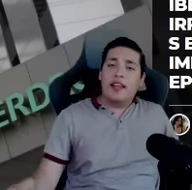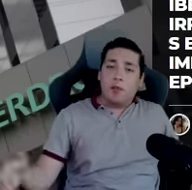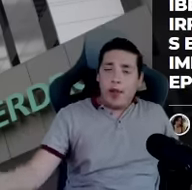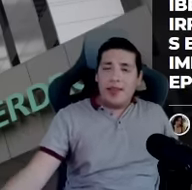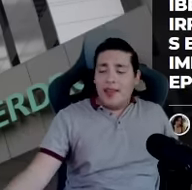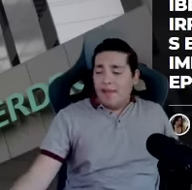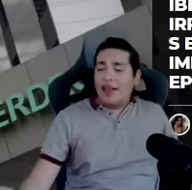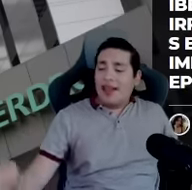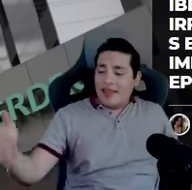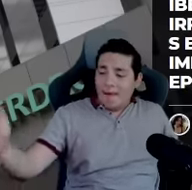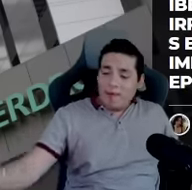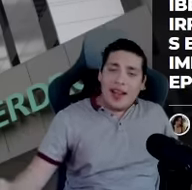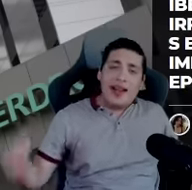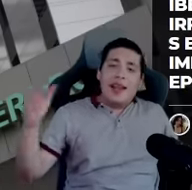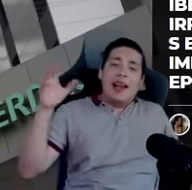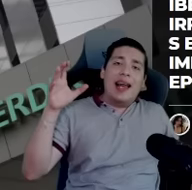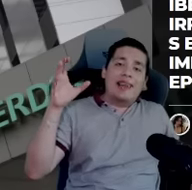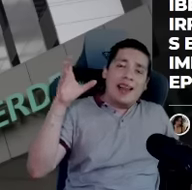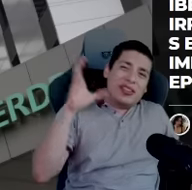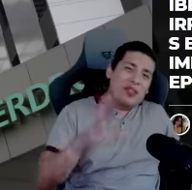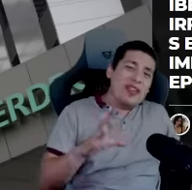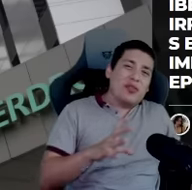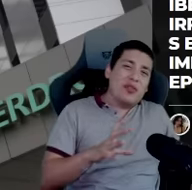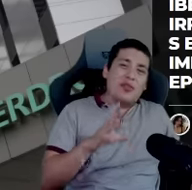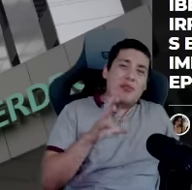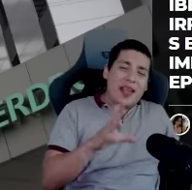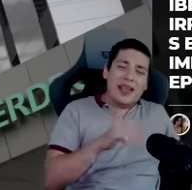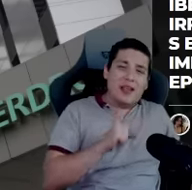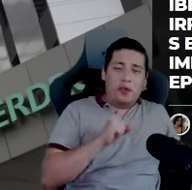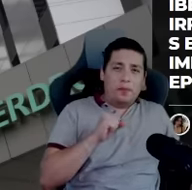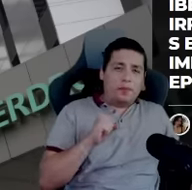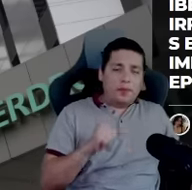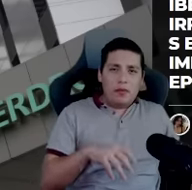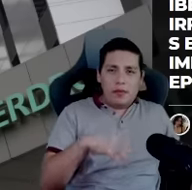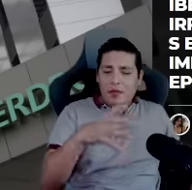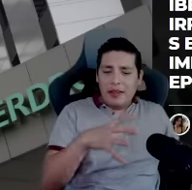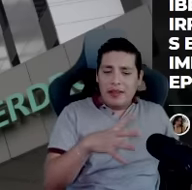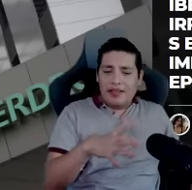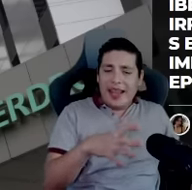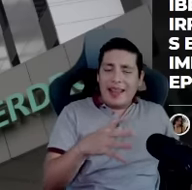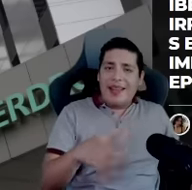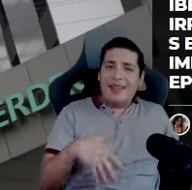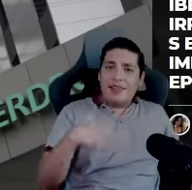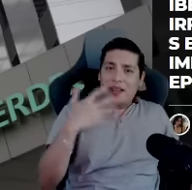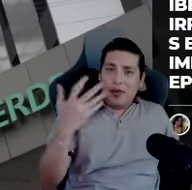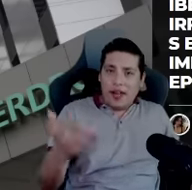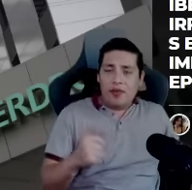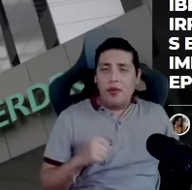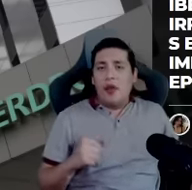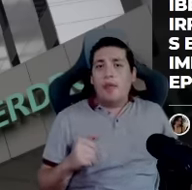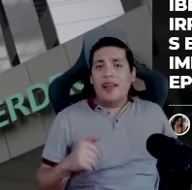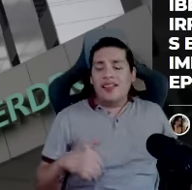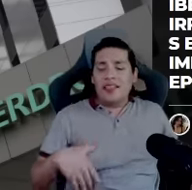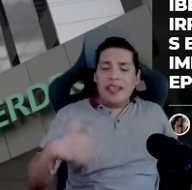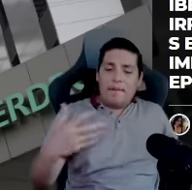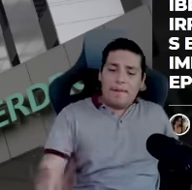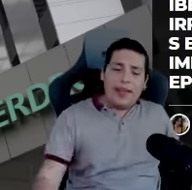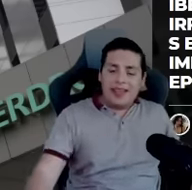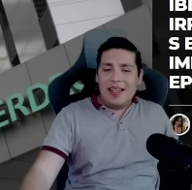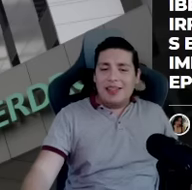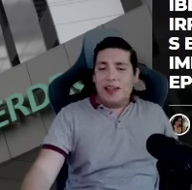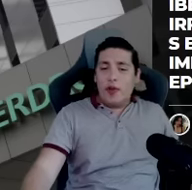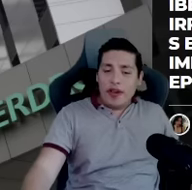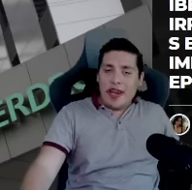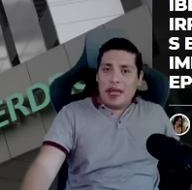después de que también las relaciones con México se hayan deteriorado por estas